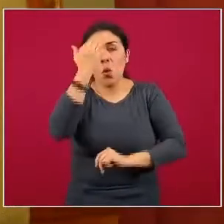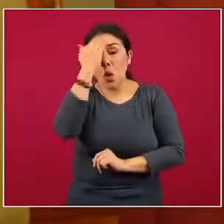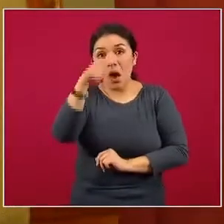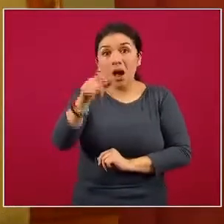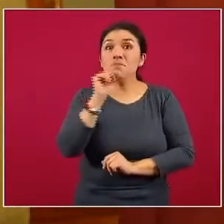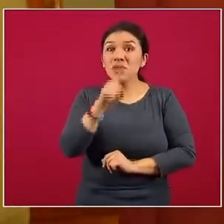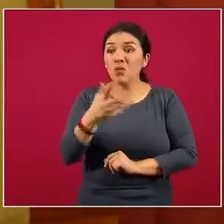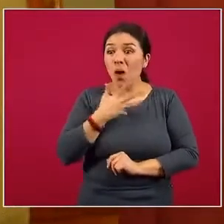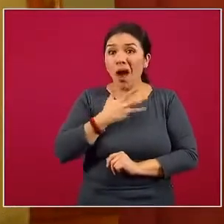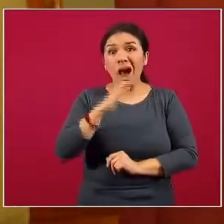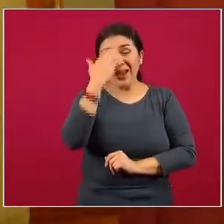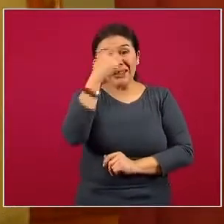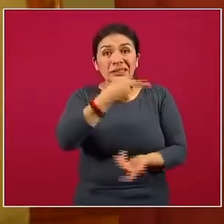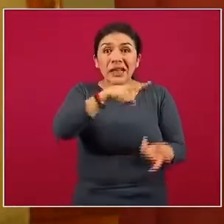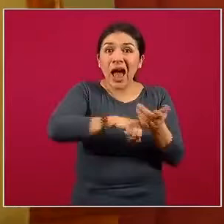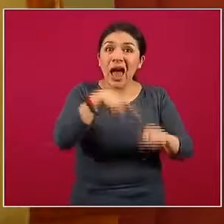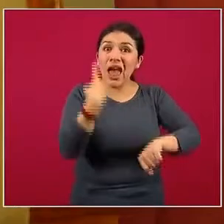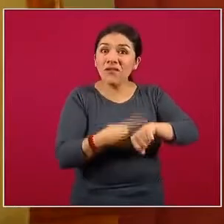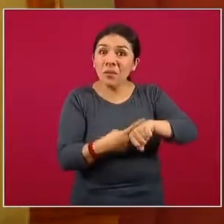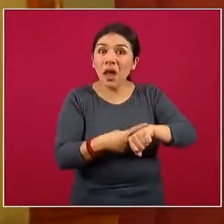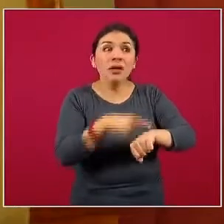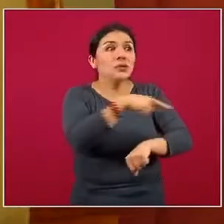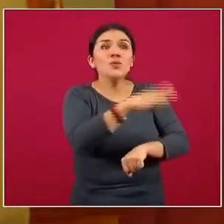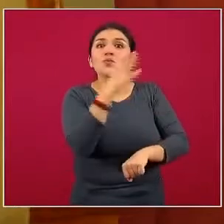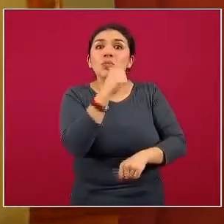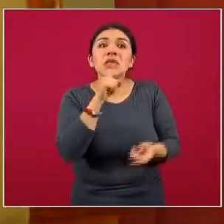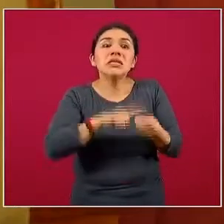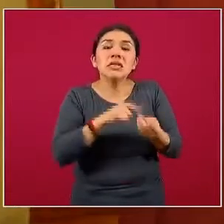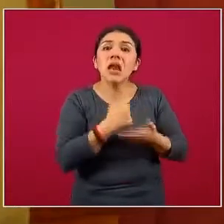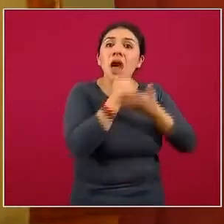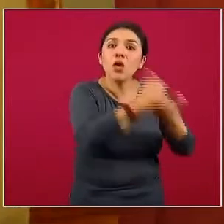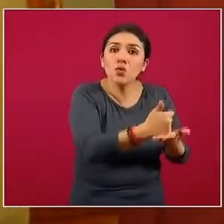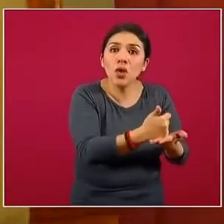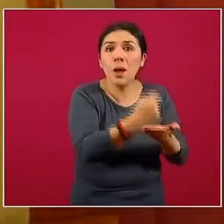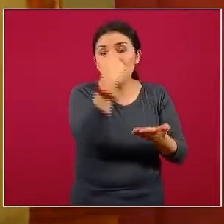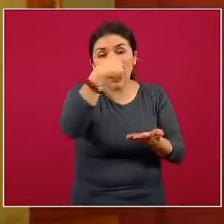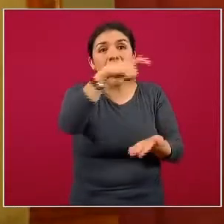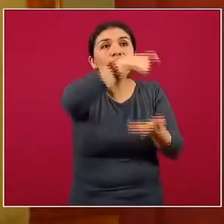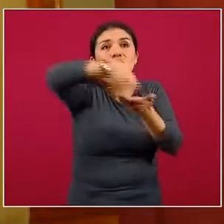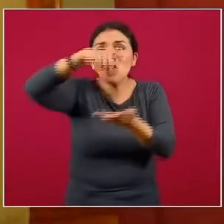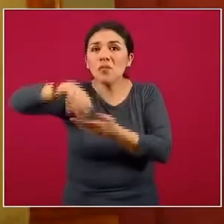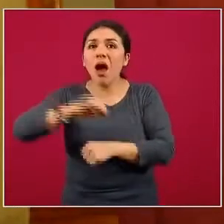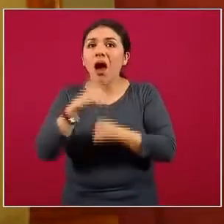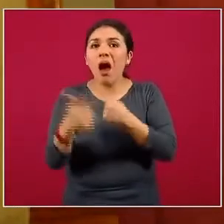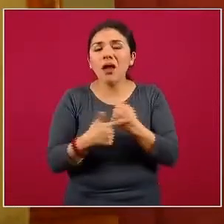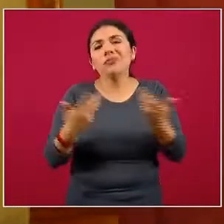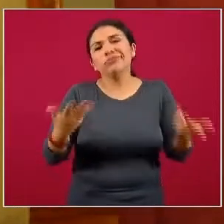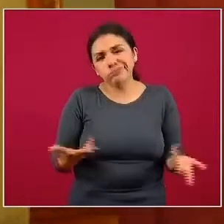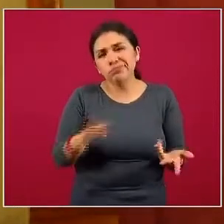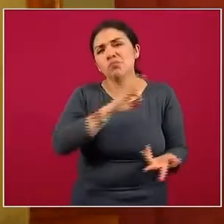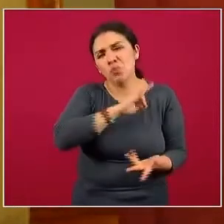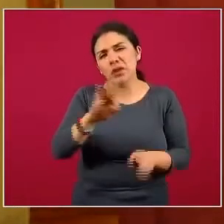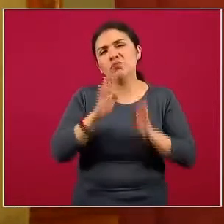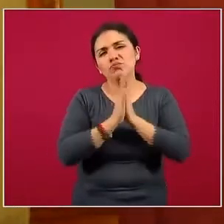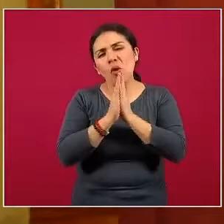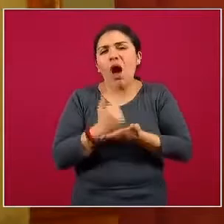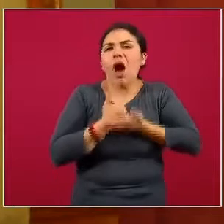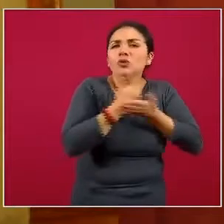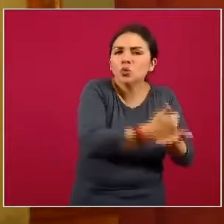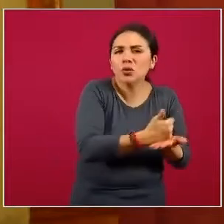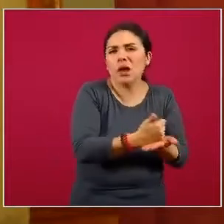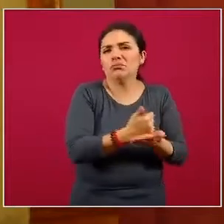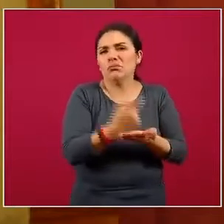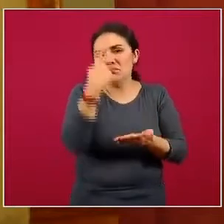parte de un grupo de riesgo y no tienen a nadie que pueda auxiliarles en este tipo de compras, pues bueno, seamos solidarios